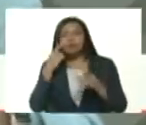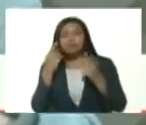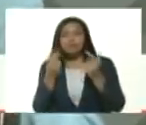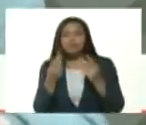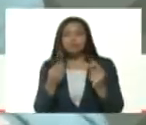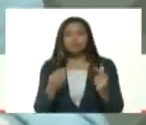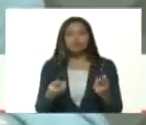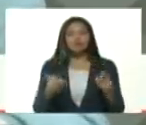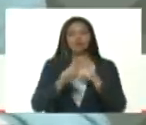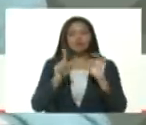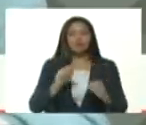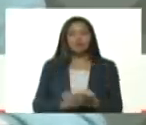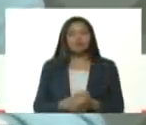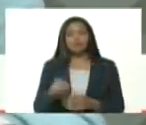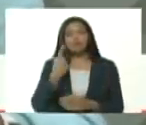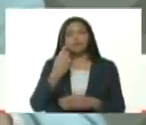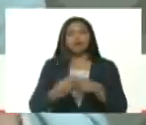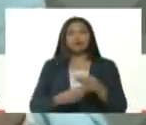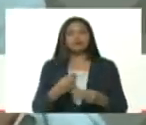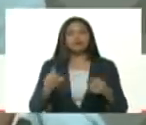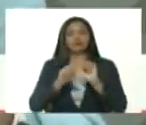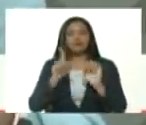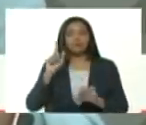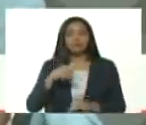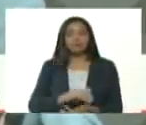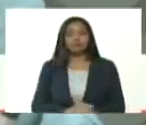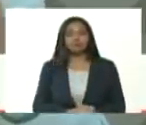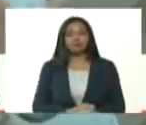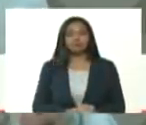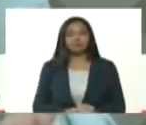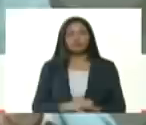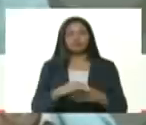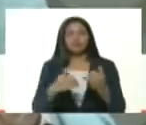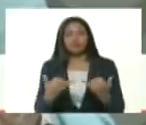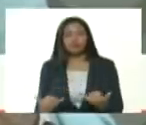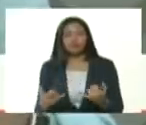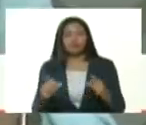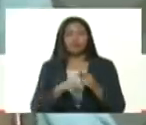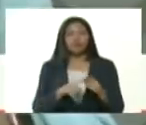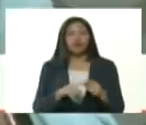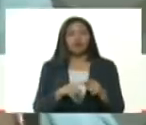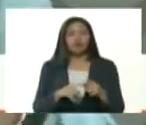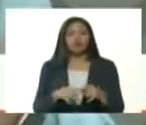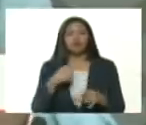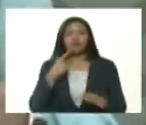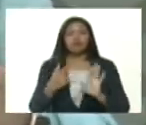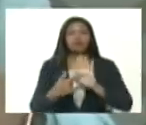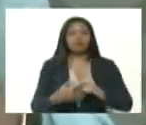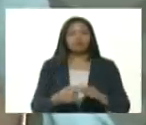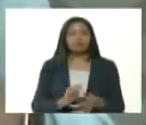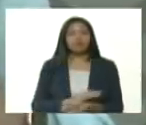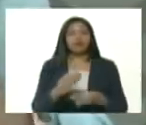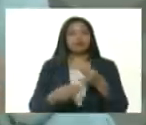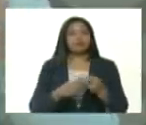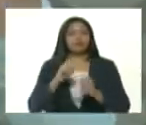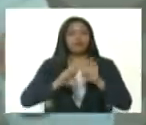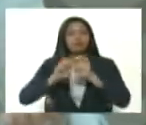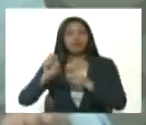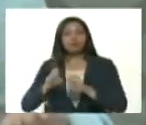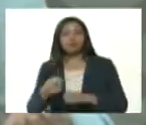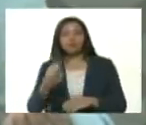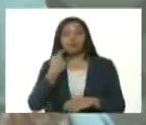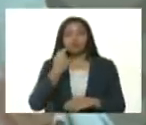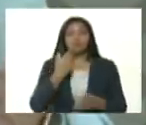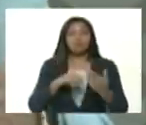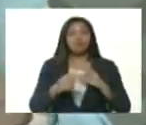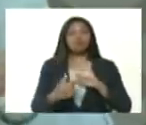efectividad de los tratamientos que se están aplicando. Al mismo tiempo, como usted ya lo ha referido, hacemos estudios de tratamientos que